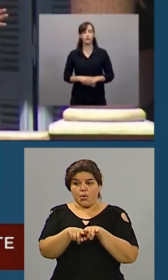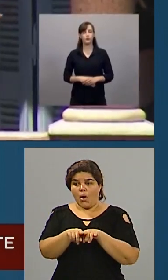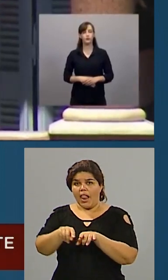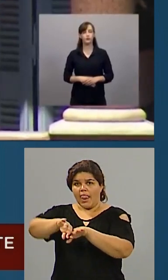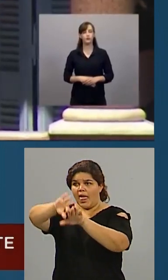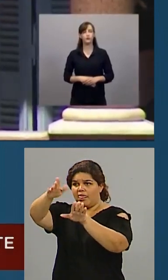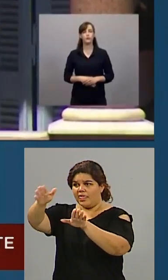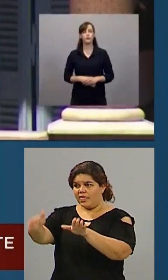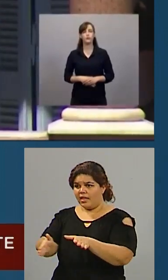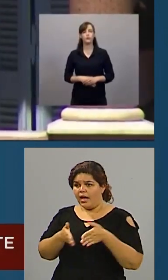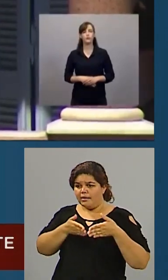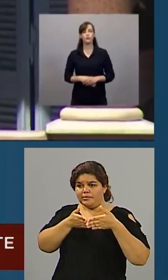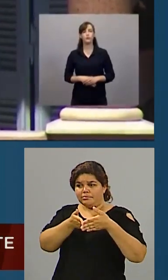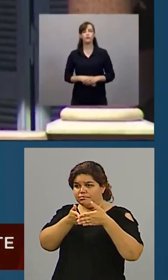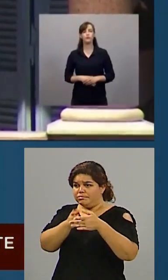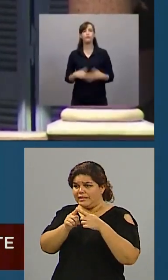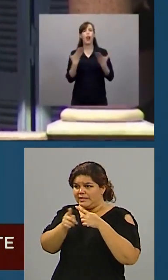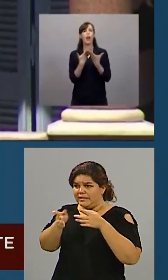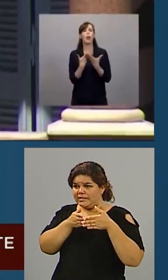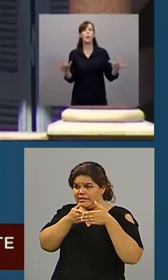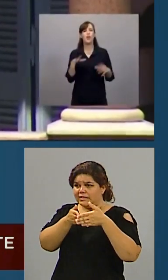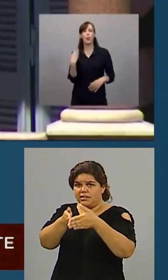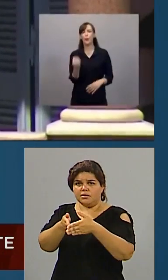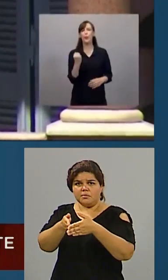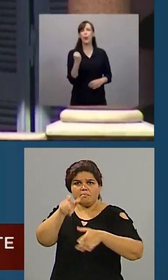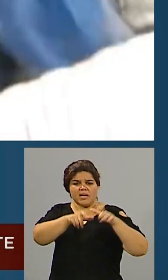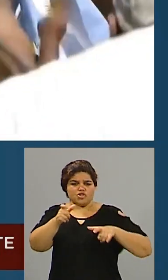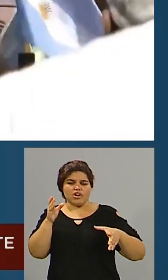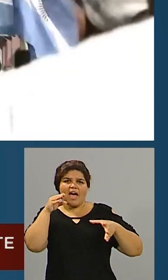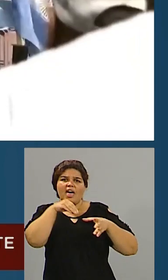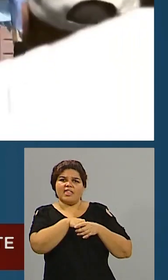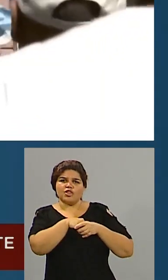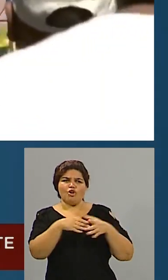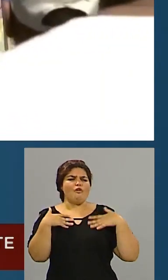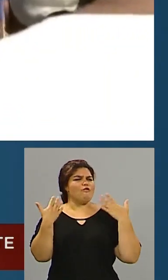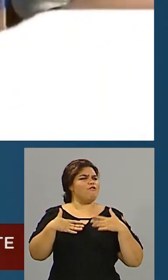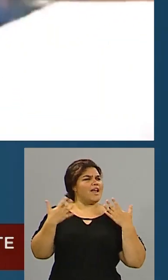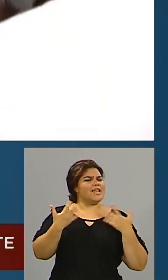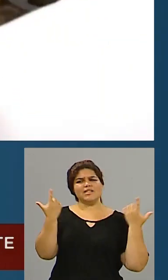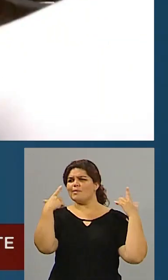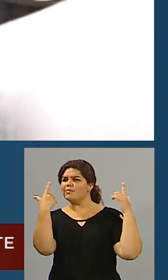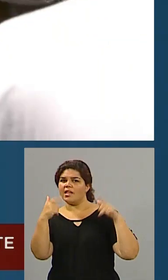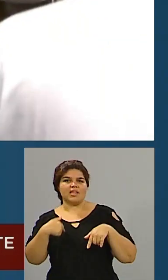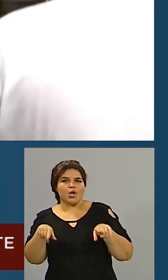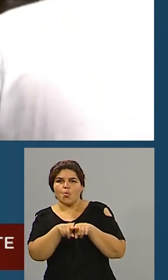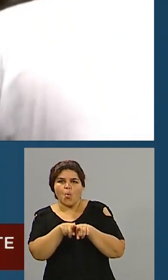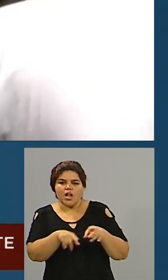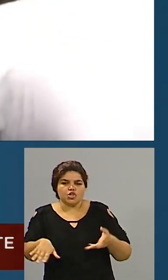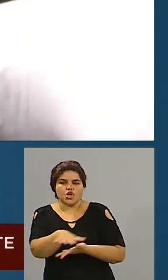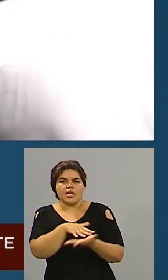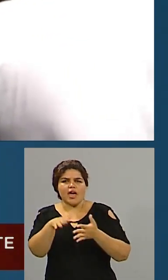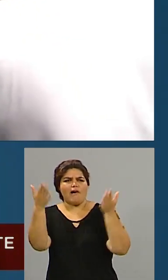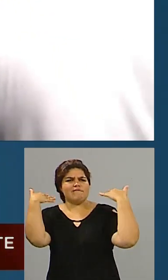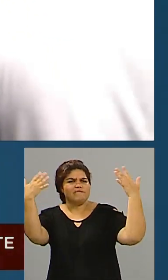bondades del hielo y de la helada. Hugo, renegábamos mucho del menemismo. Renegábamos mucho del papel que tuvo Domingo